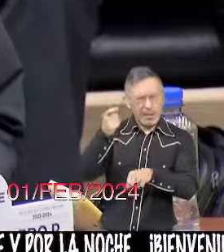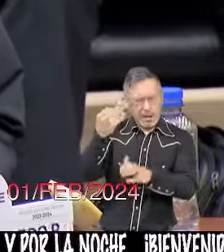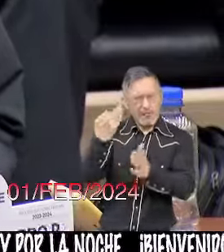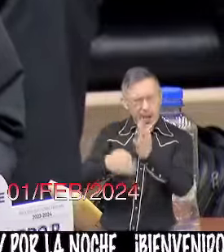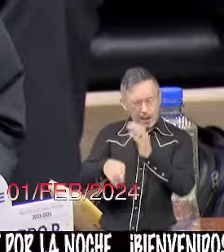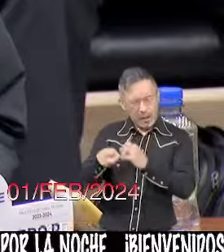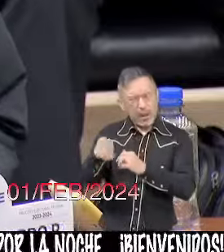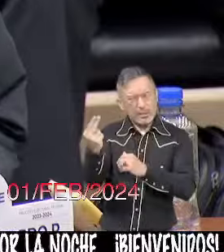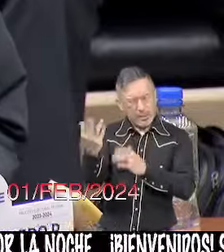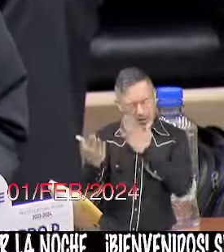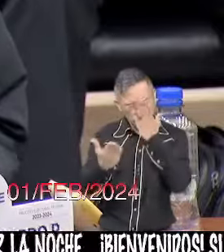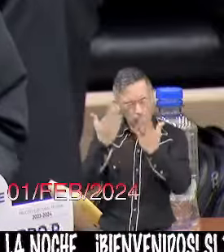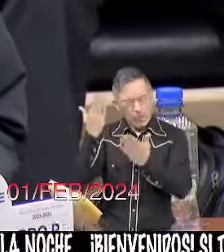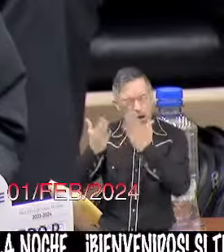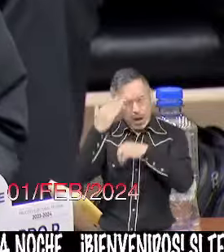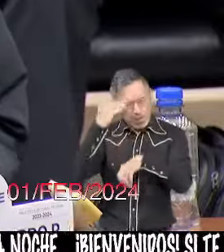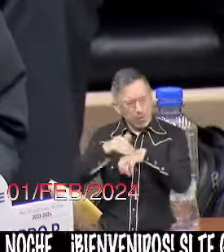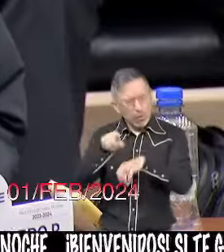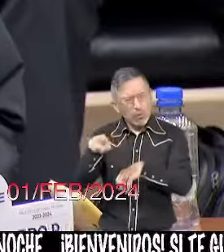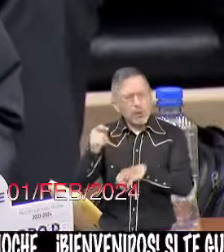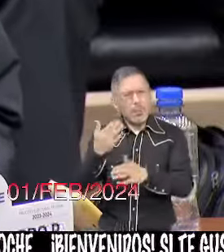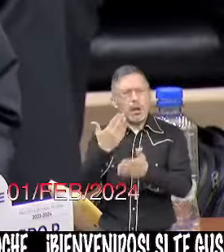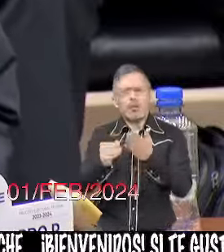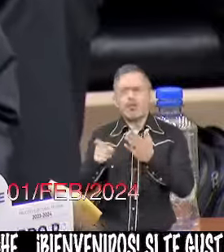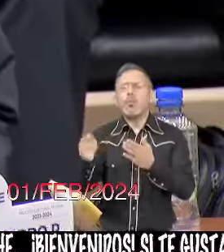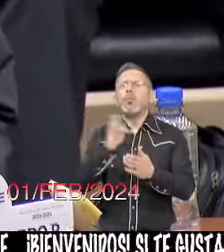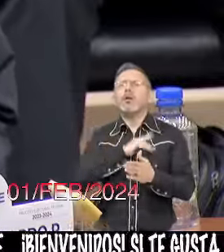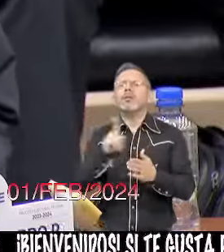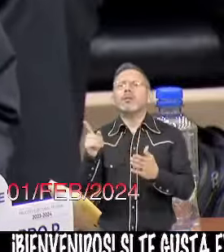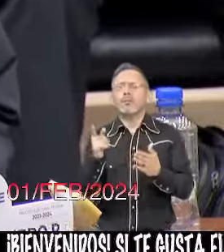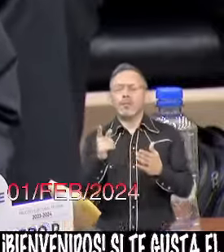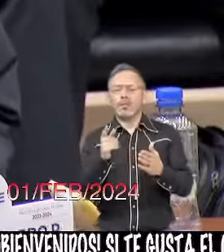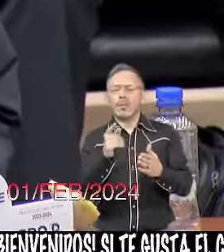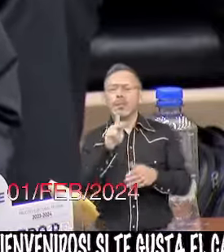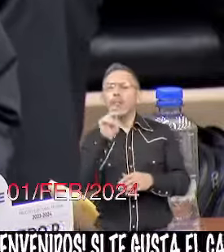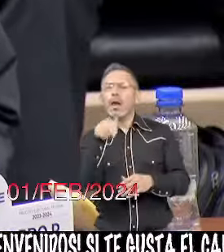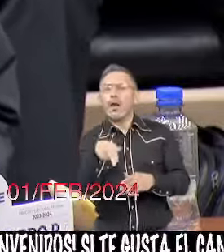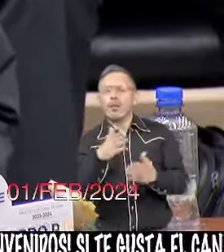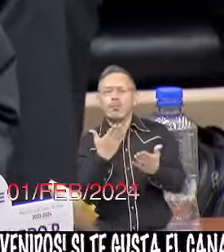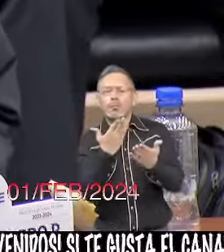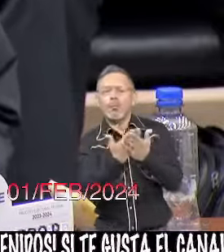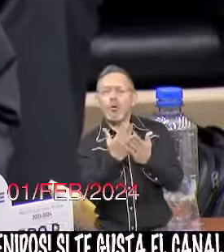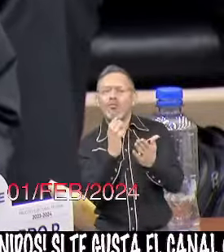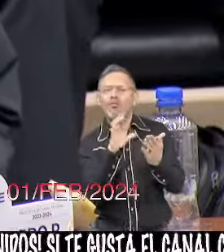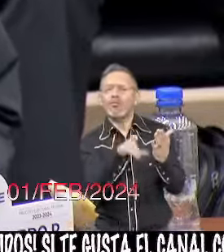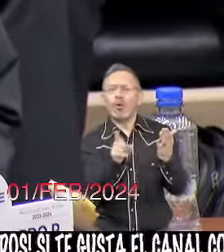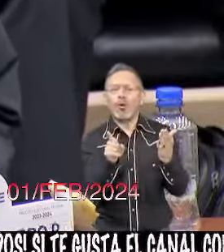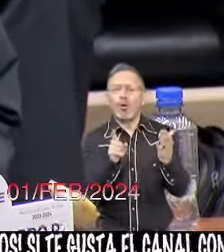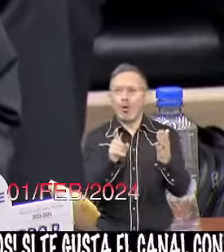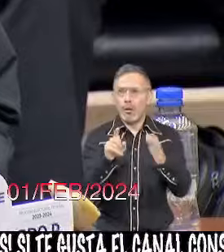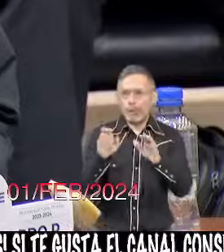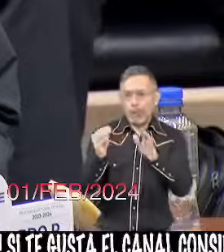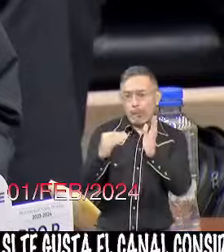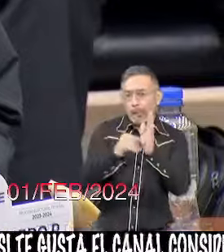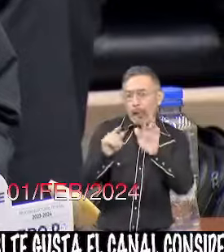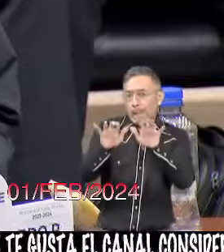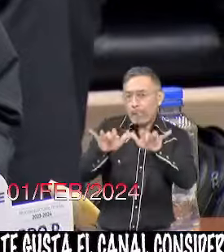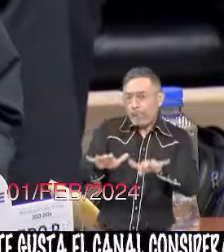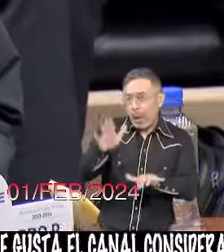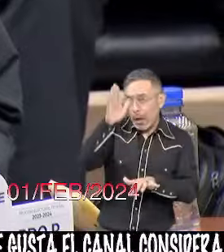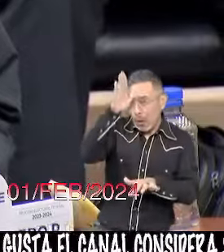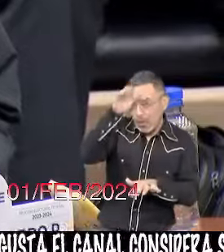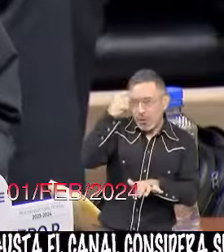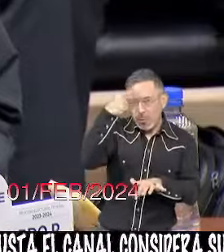sería útil, ya pasó el tema, pero que pusieran en su plataforma electoral lo de sus convenios de reparto de notarías